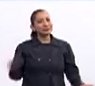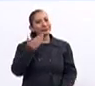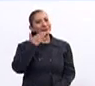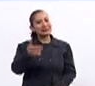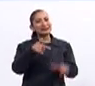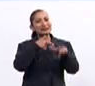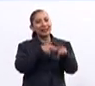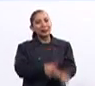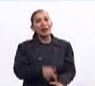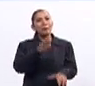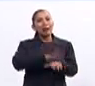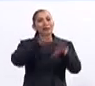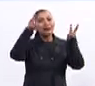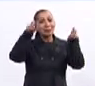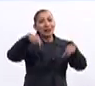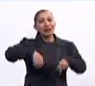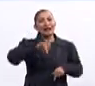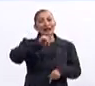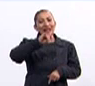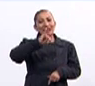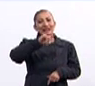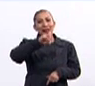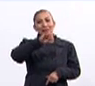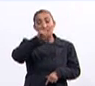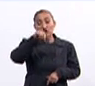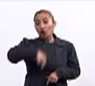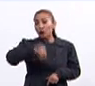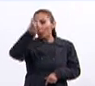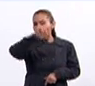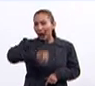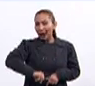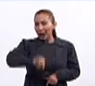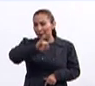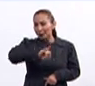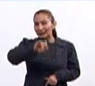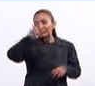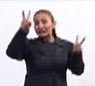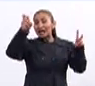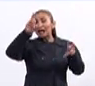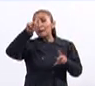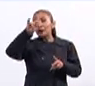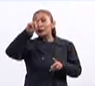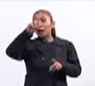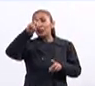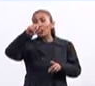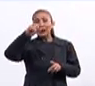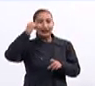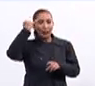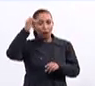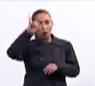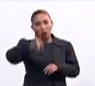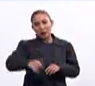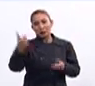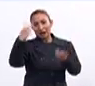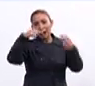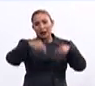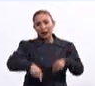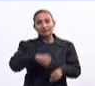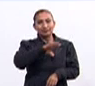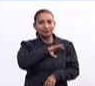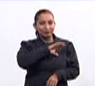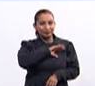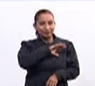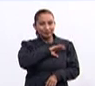Muy bien, seguimos con más temas en Interfaz y hoy es jueves de Rebotando Ideas. Se encuentra como cada jueves precisamente